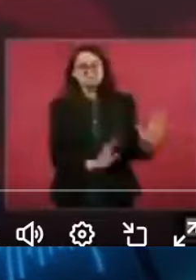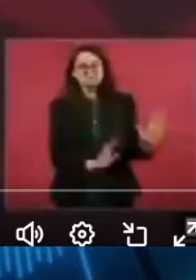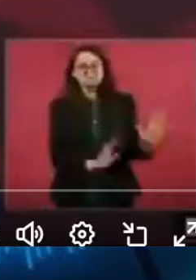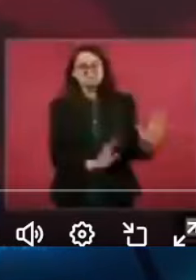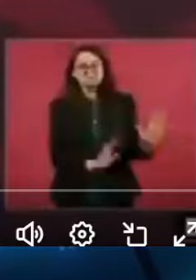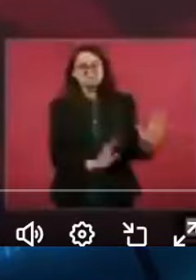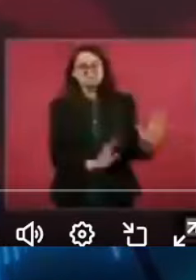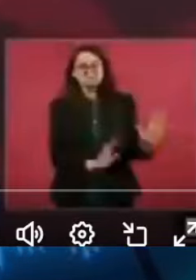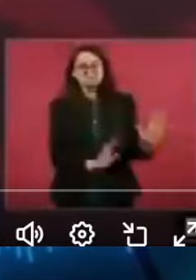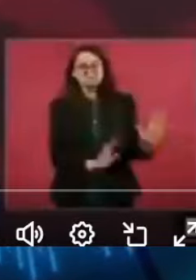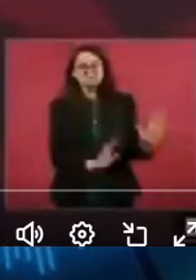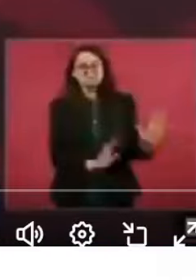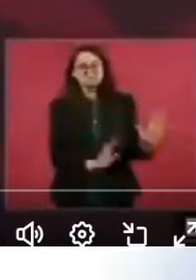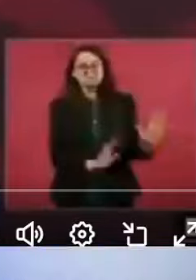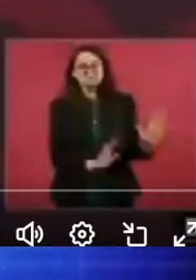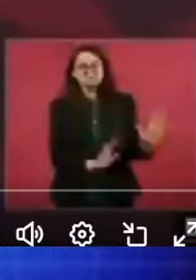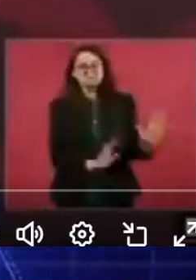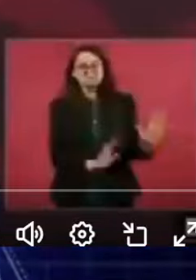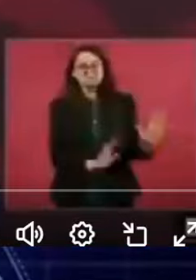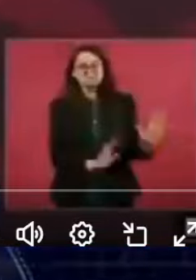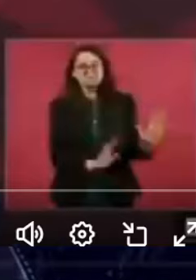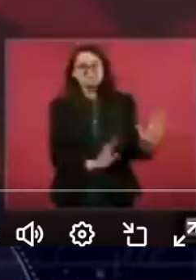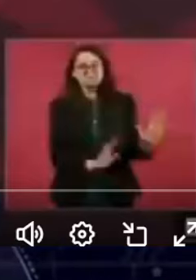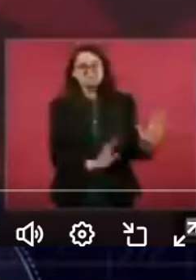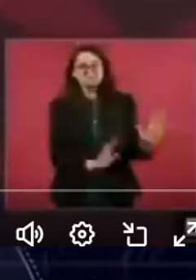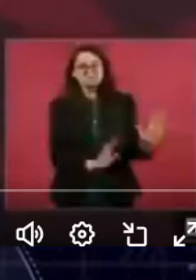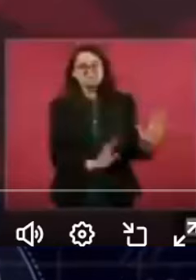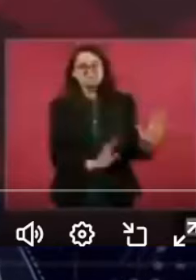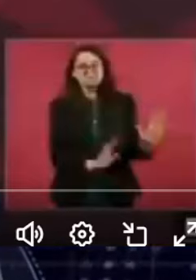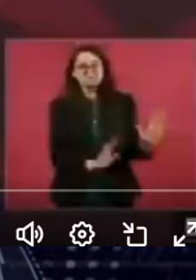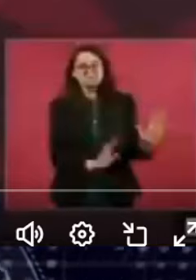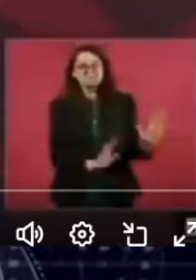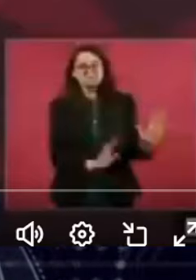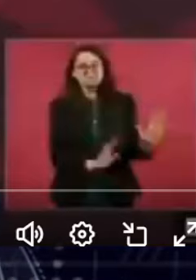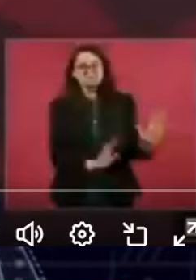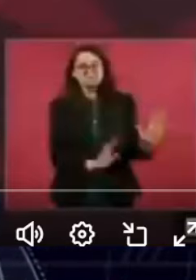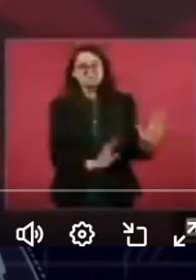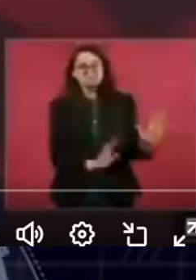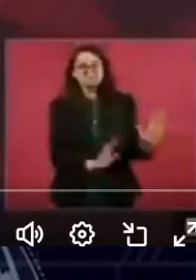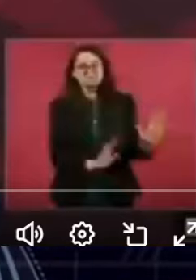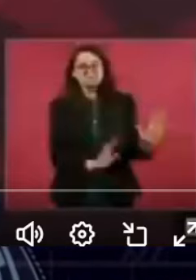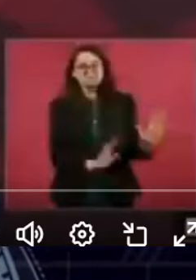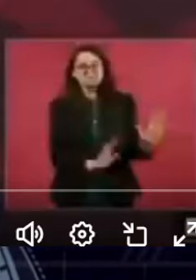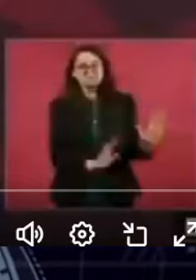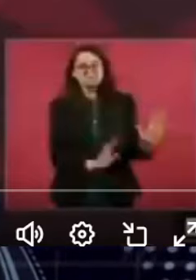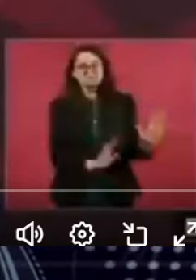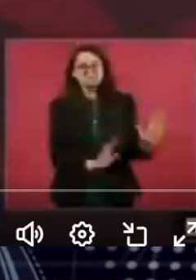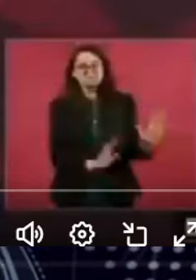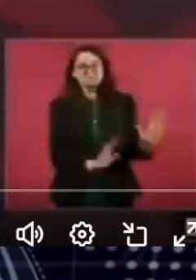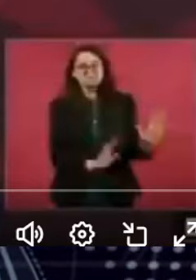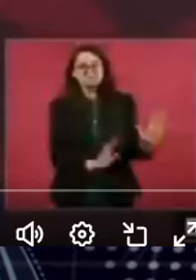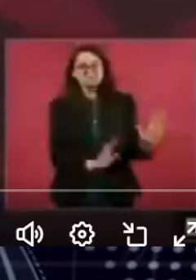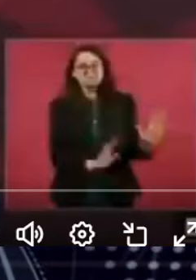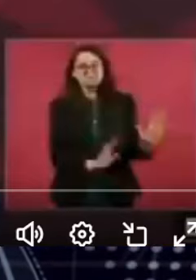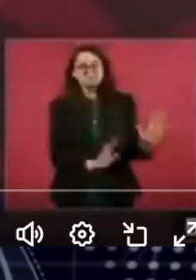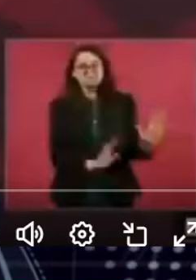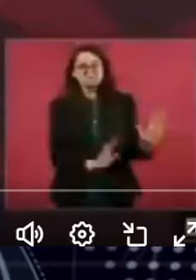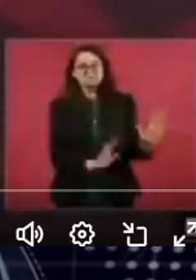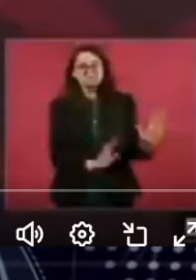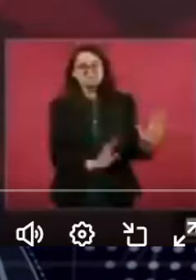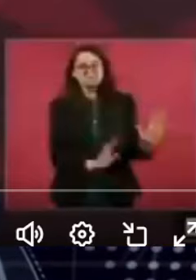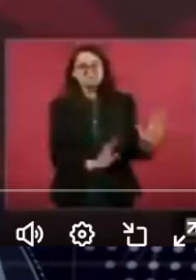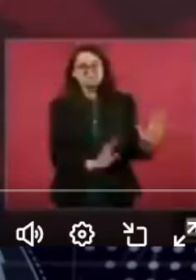esposo de Margarita Zavala, que ahora ya anda en campaña también porque quiere ser diputada federal una vez más. Es